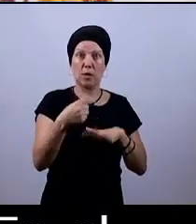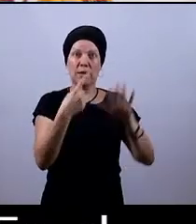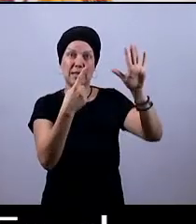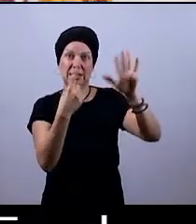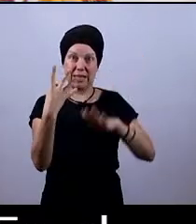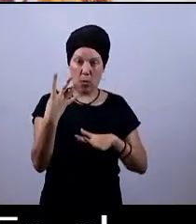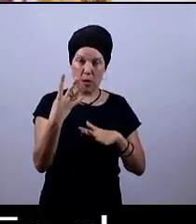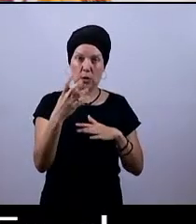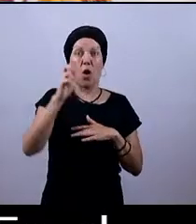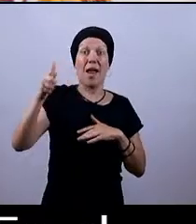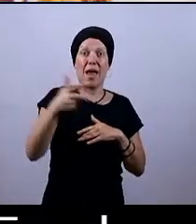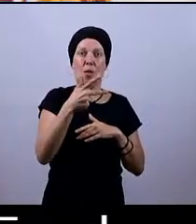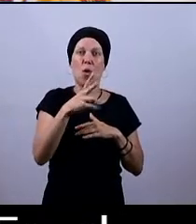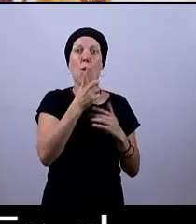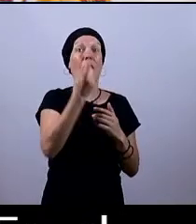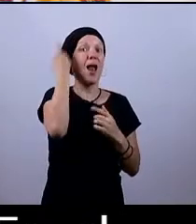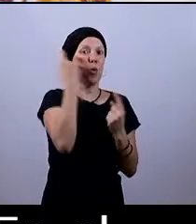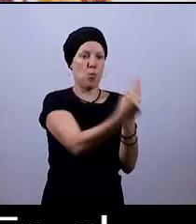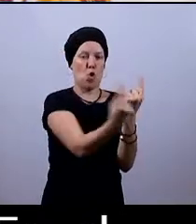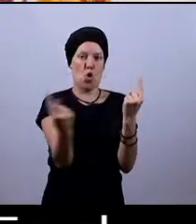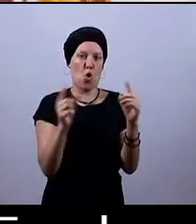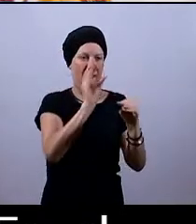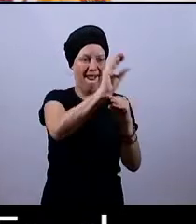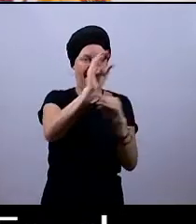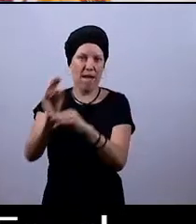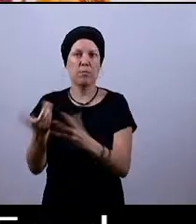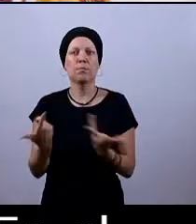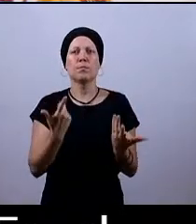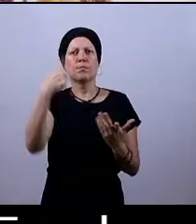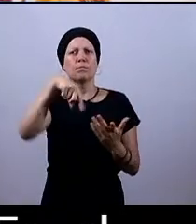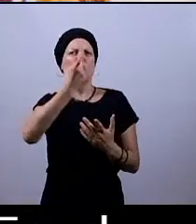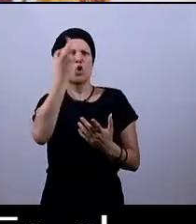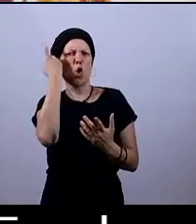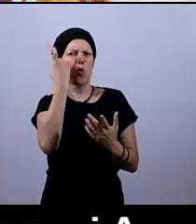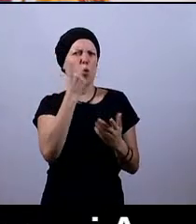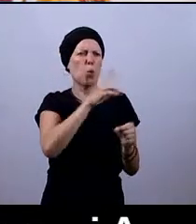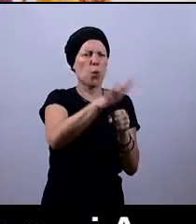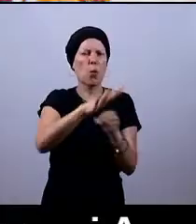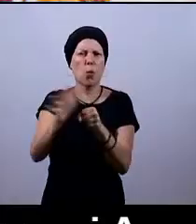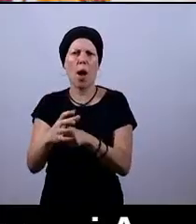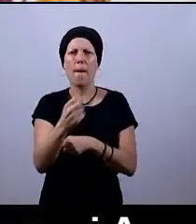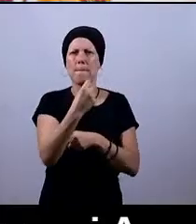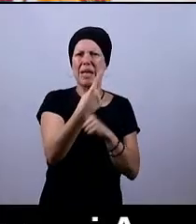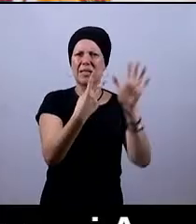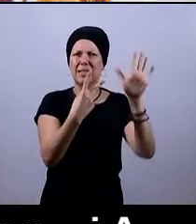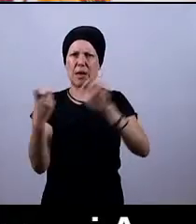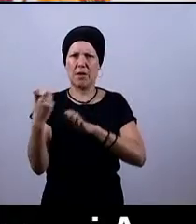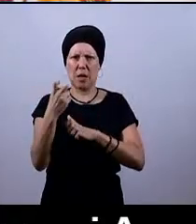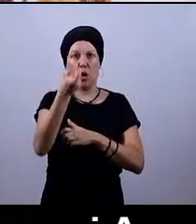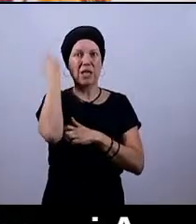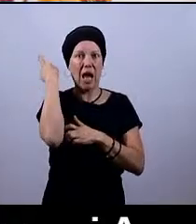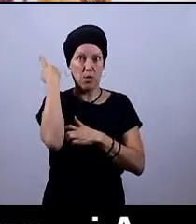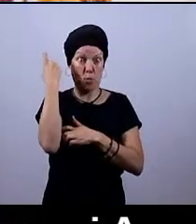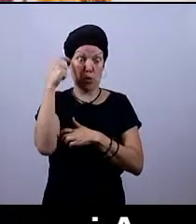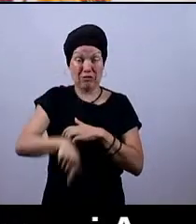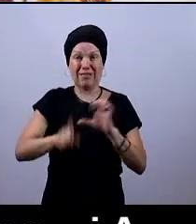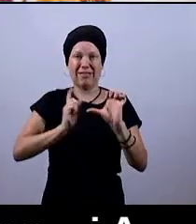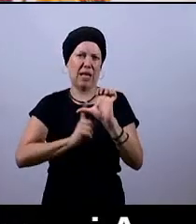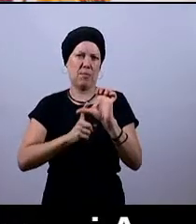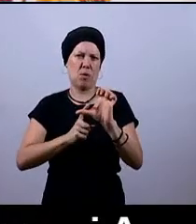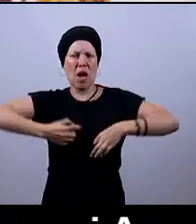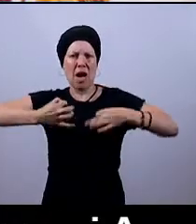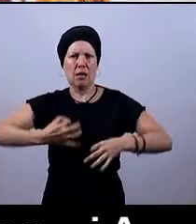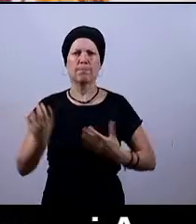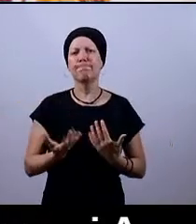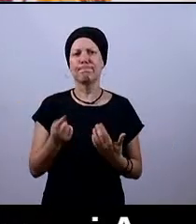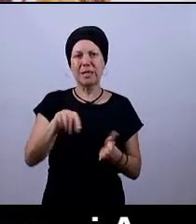764,64 euros por alumno. ¿A cuántos alumnos vamos a llegar? A 1.700 alumnos extremeños,